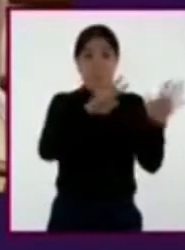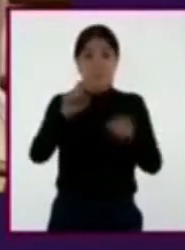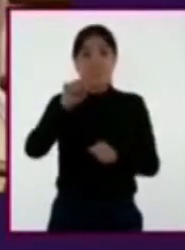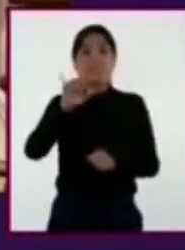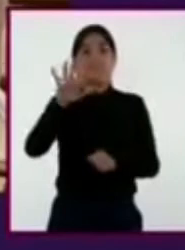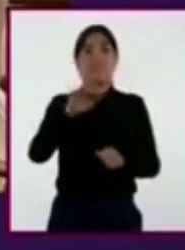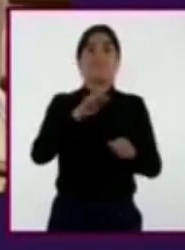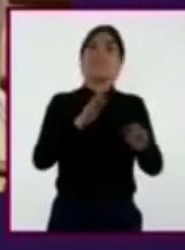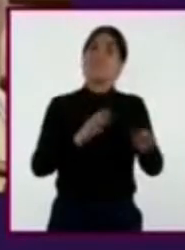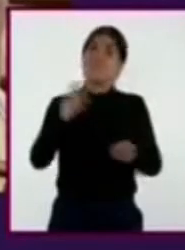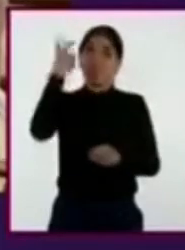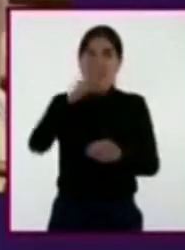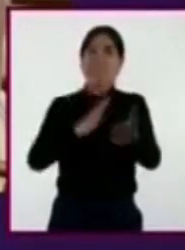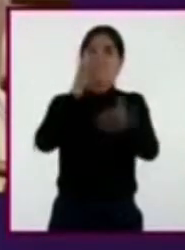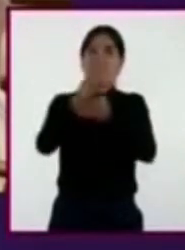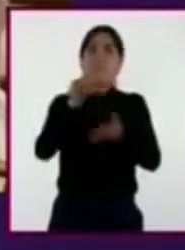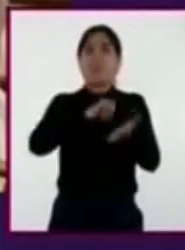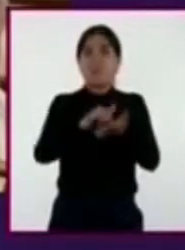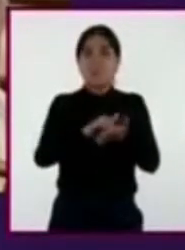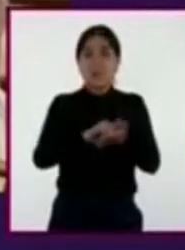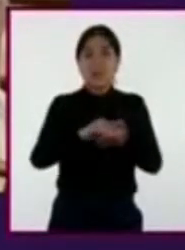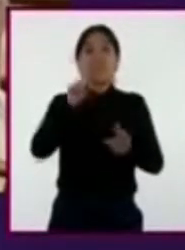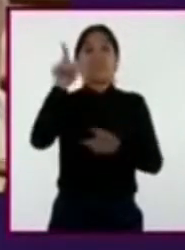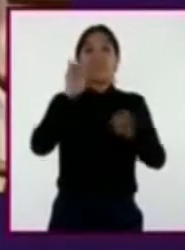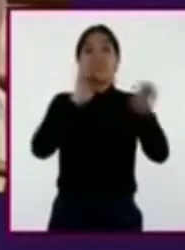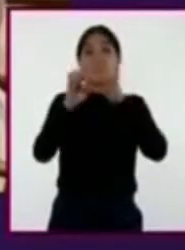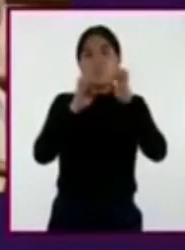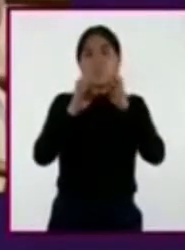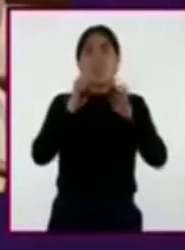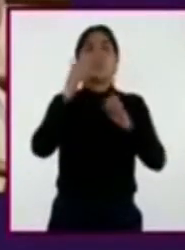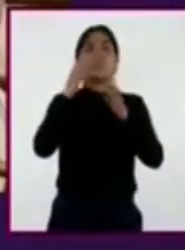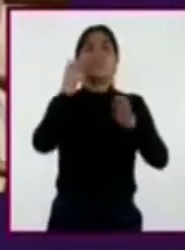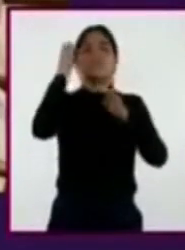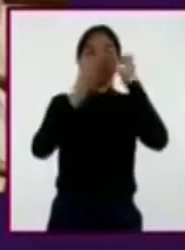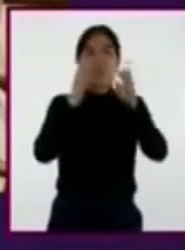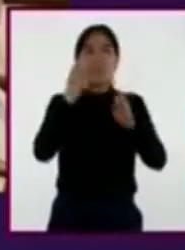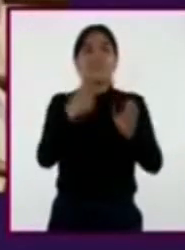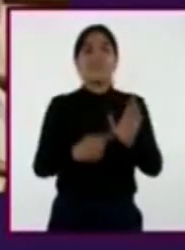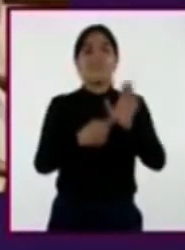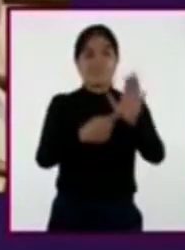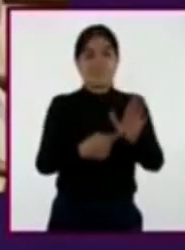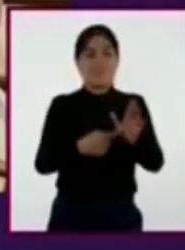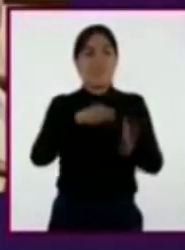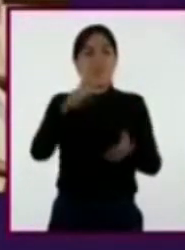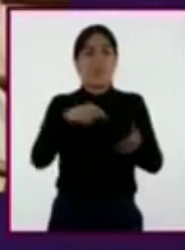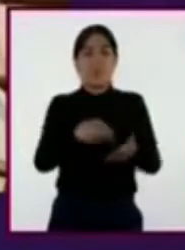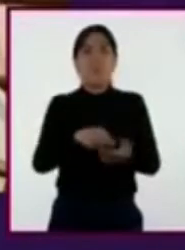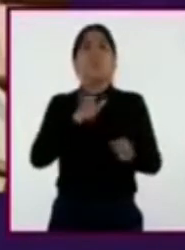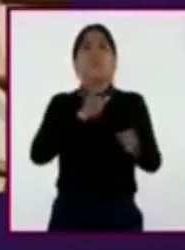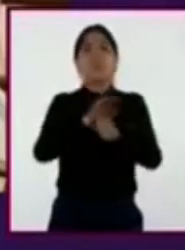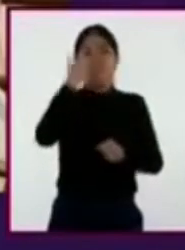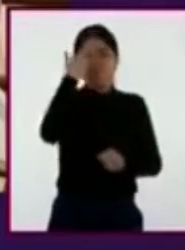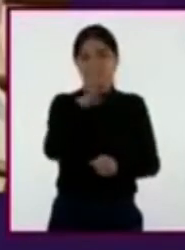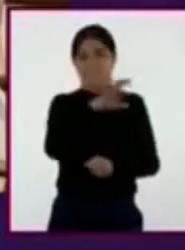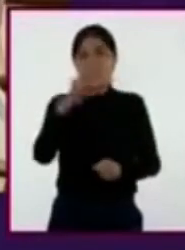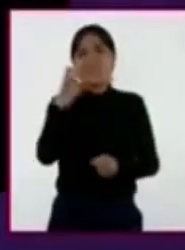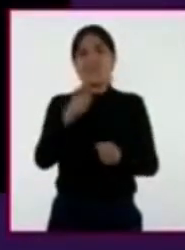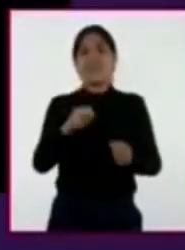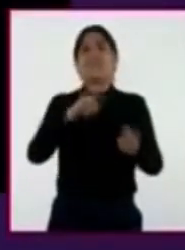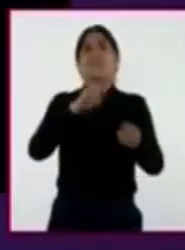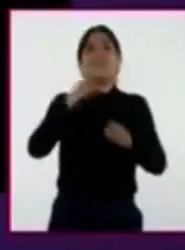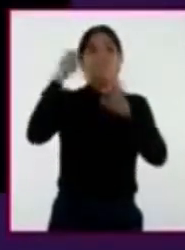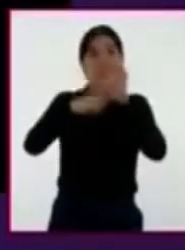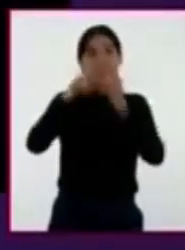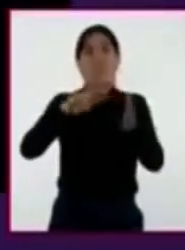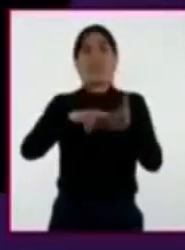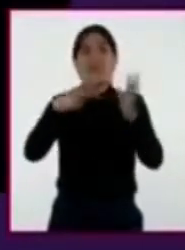York y en una exposición encuentra una exposición de Nam June Paik, que es el reconocido padre del videoarte. Entonces